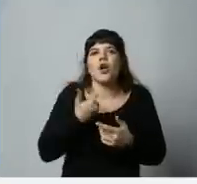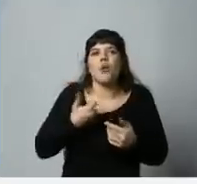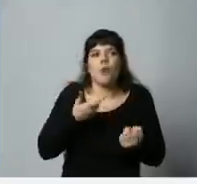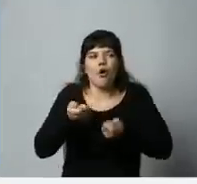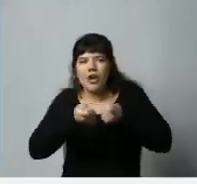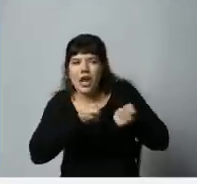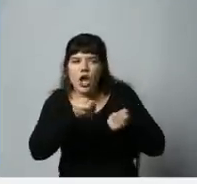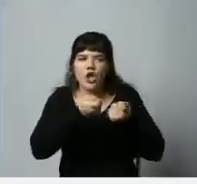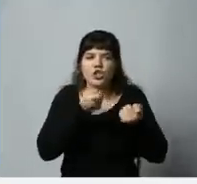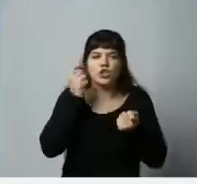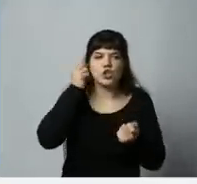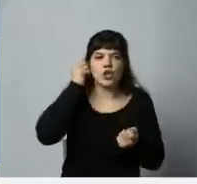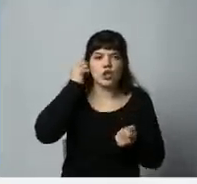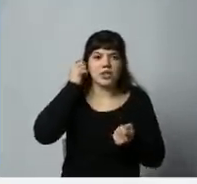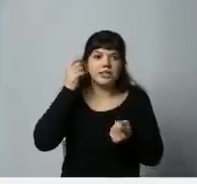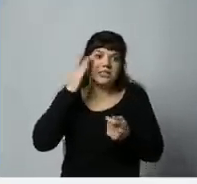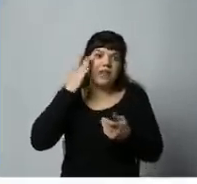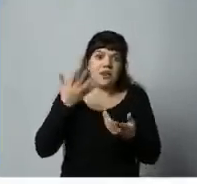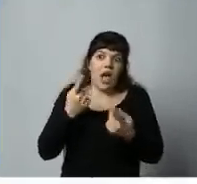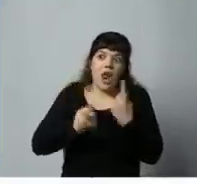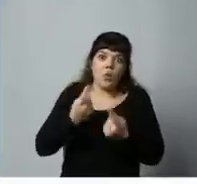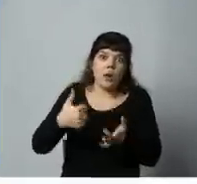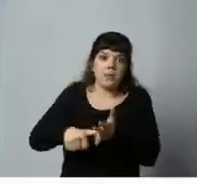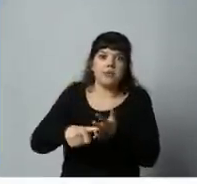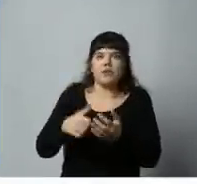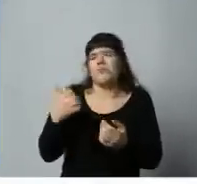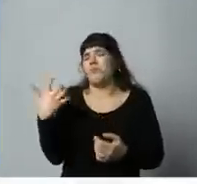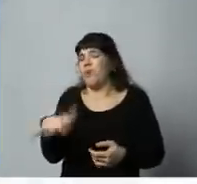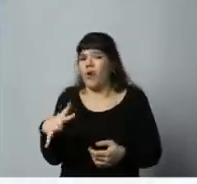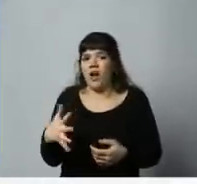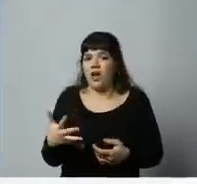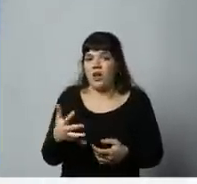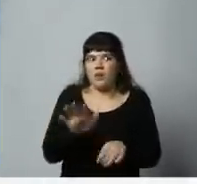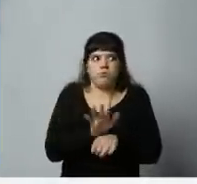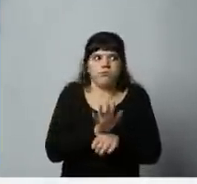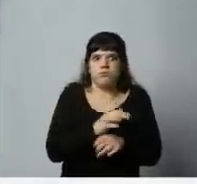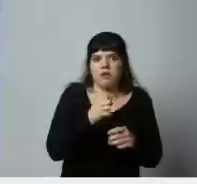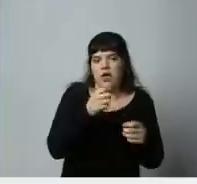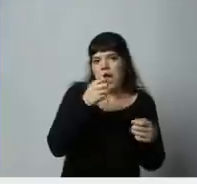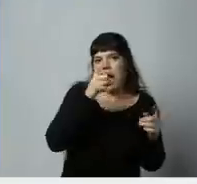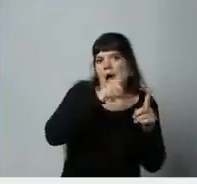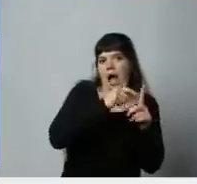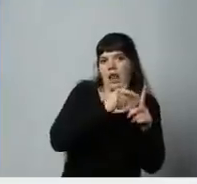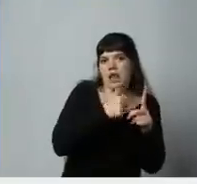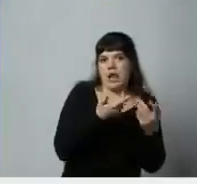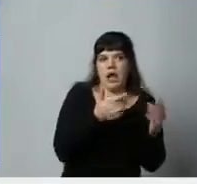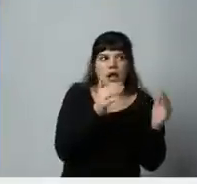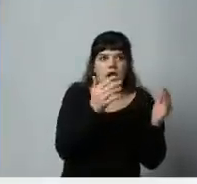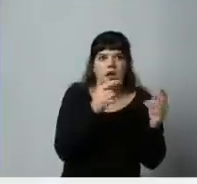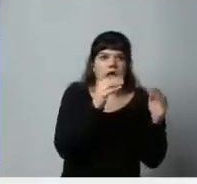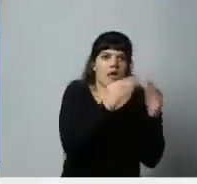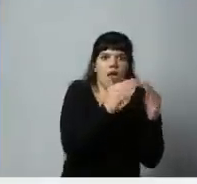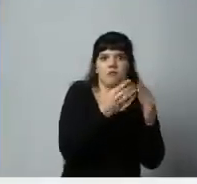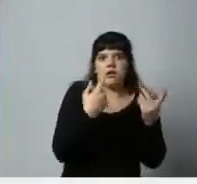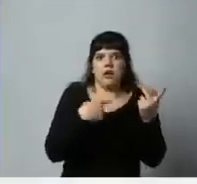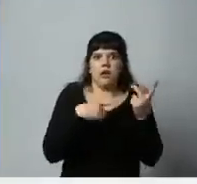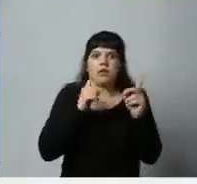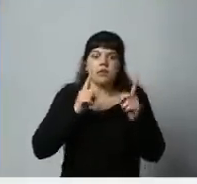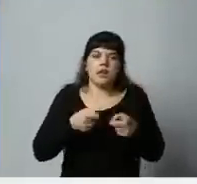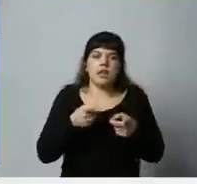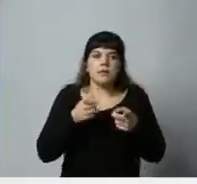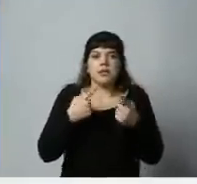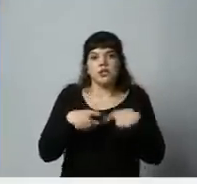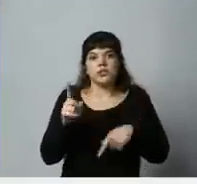negociar de repente y se sabe que hay pensiones que son muy caras casi lo mismo que alquilar un bueno ambiente con respecto a las prestaciones que que hay